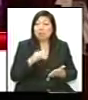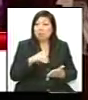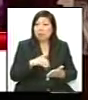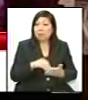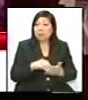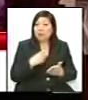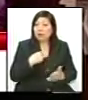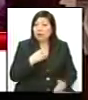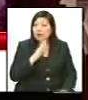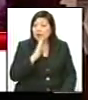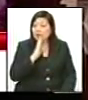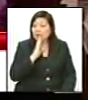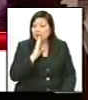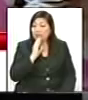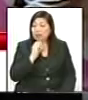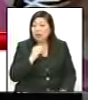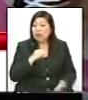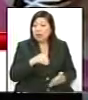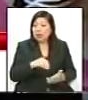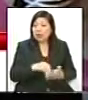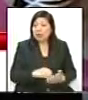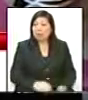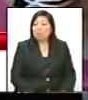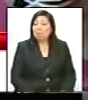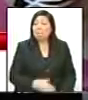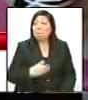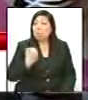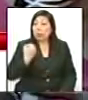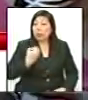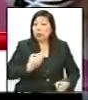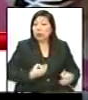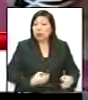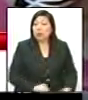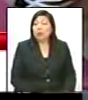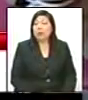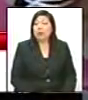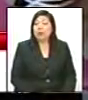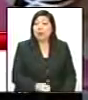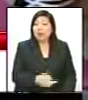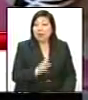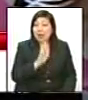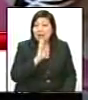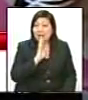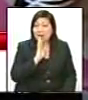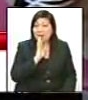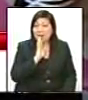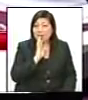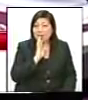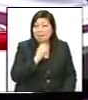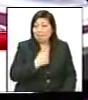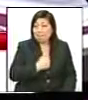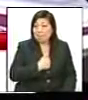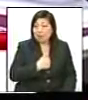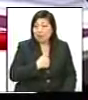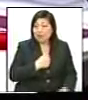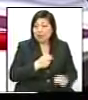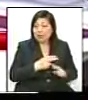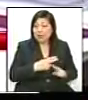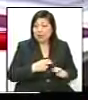está expresando es la posición del Poder Judicial o si está expresando una posición propia del